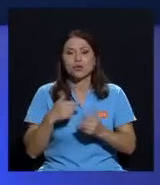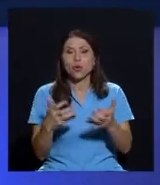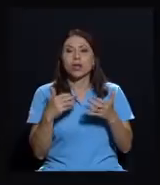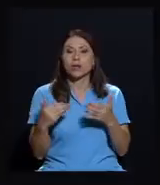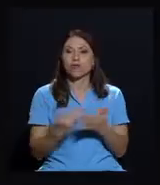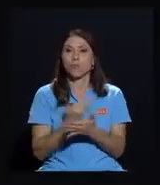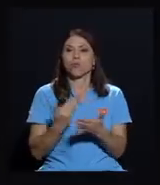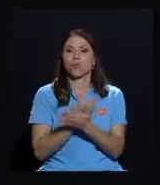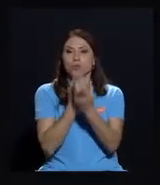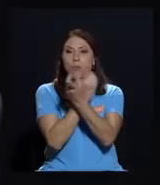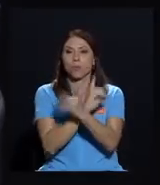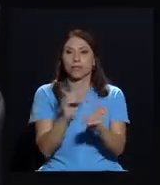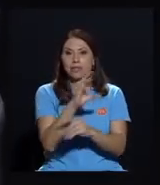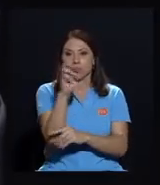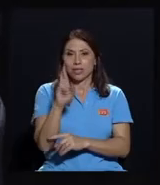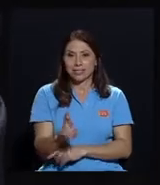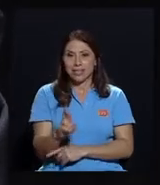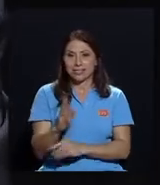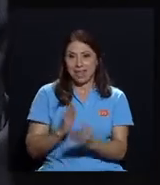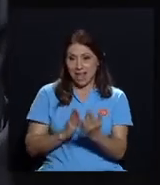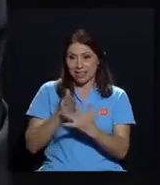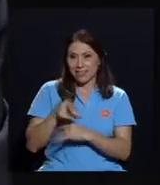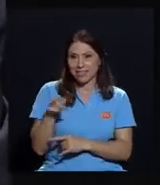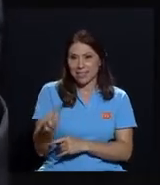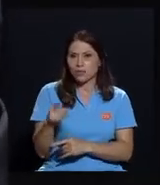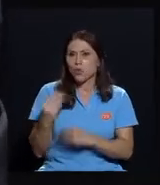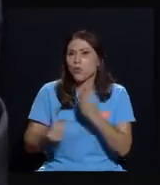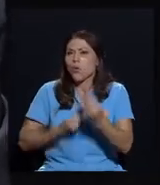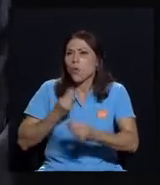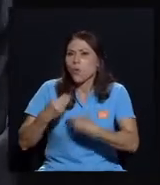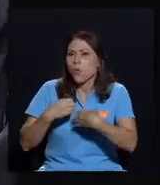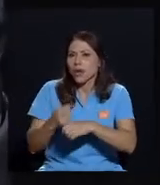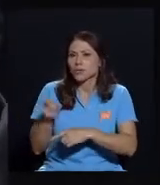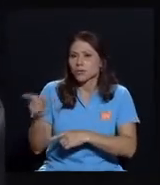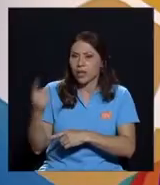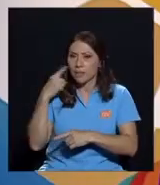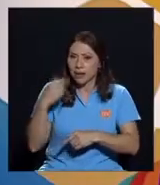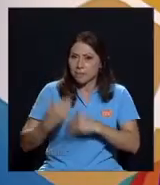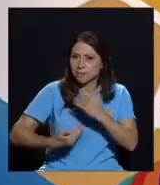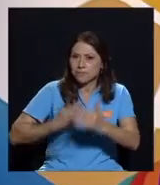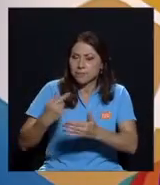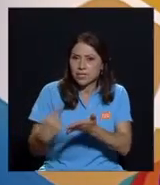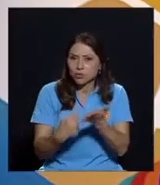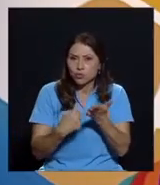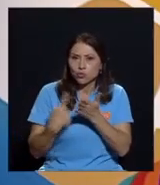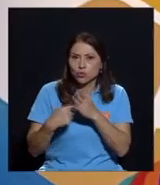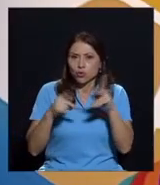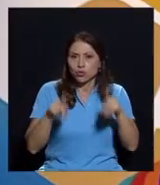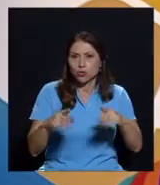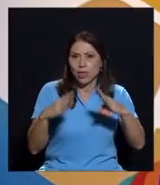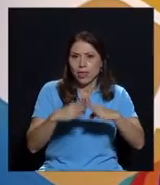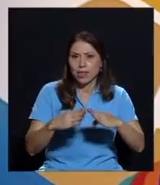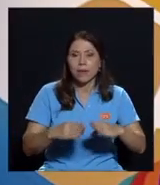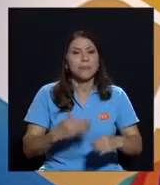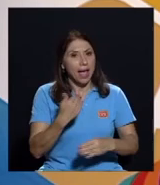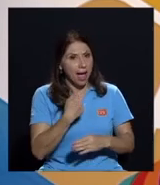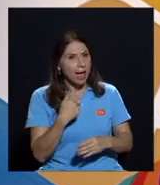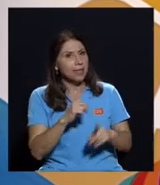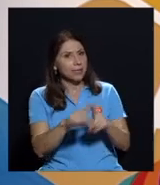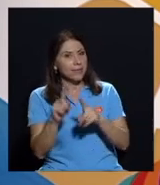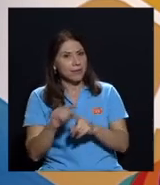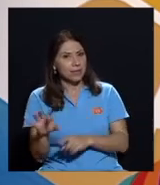licencia por medio de mecanismos como hace usted para echar adelante esa discusión hay hay mecanismos para llevar esto adelante pero para